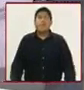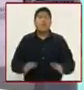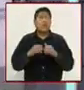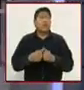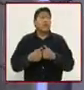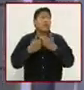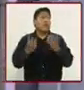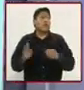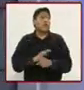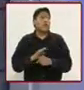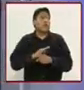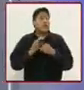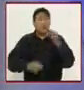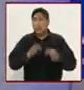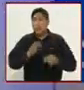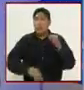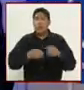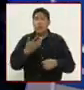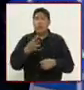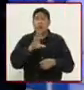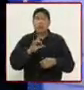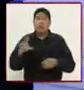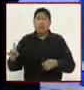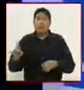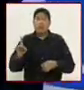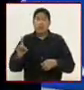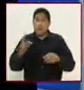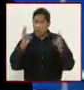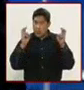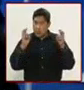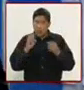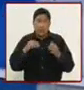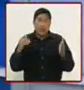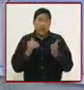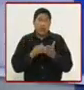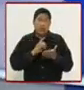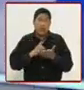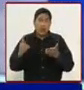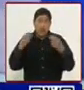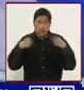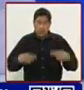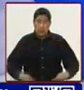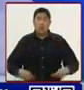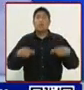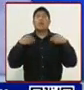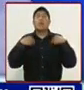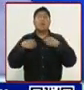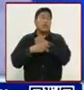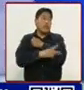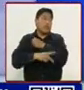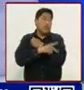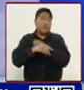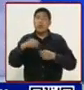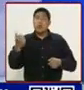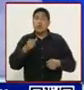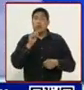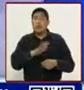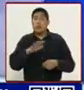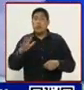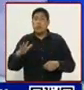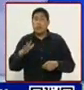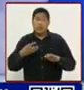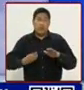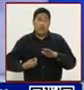De acuerdo con el ministro de Justicia, existen 88 casos de vulneración de derechos humanos en el país, pero también otros 55 casos